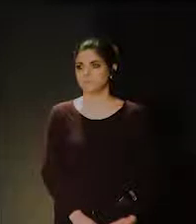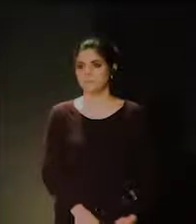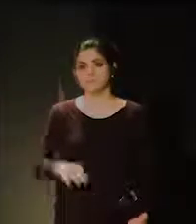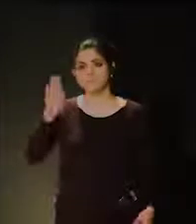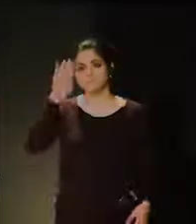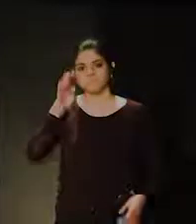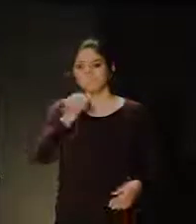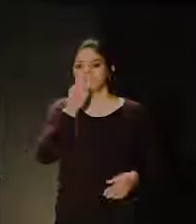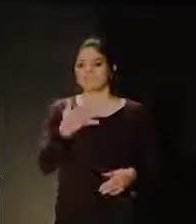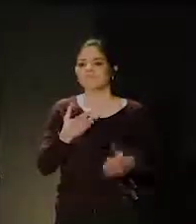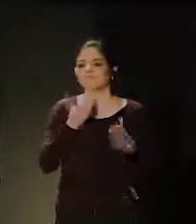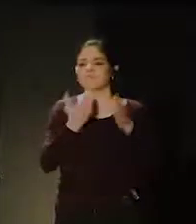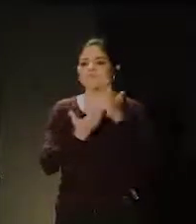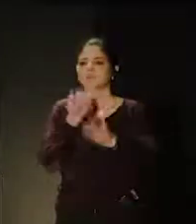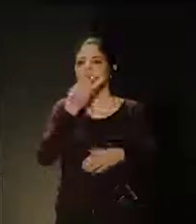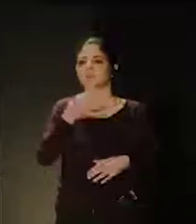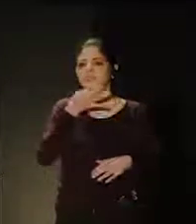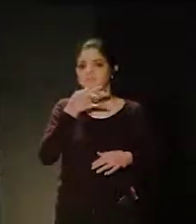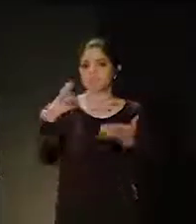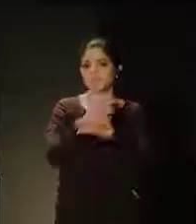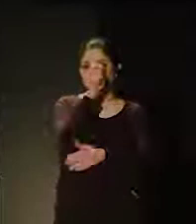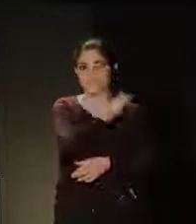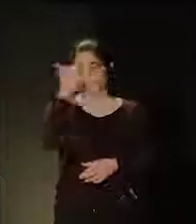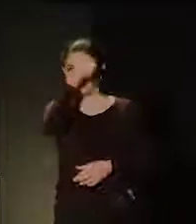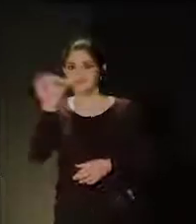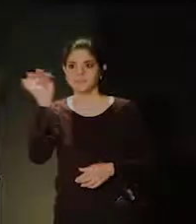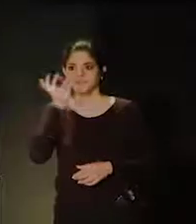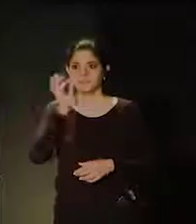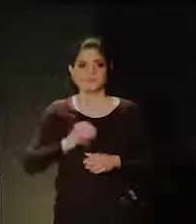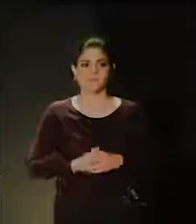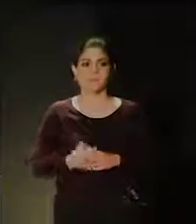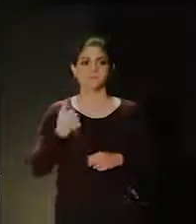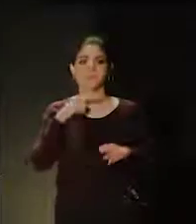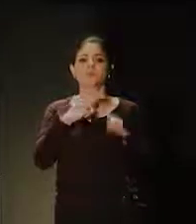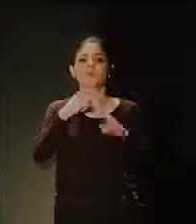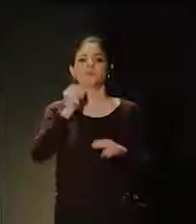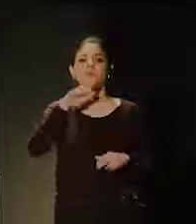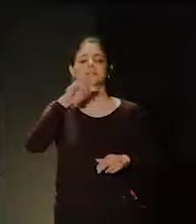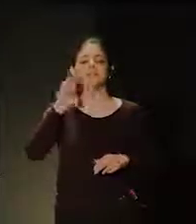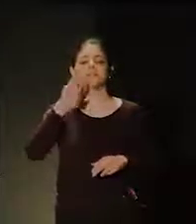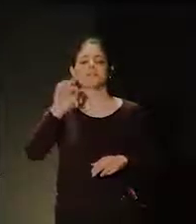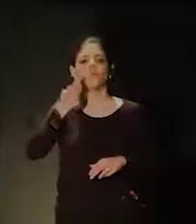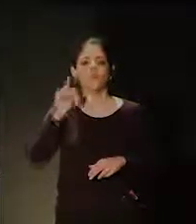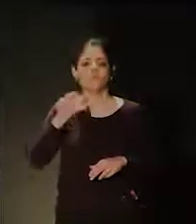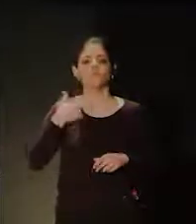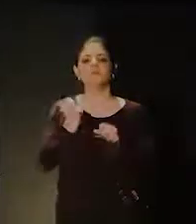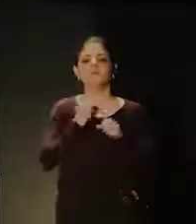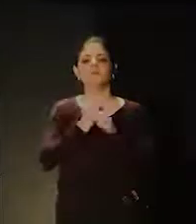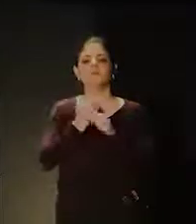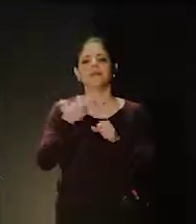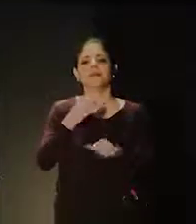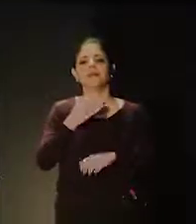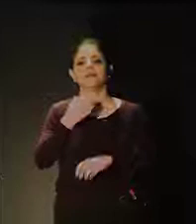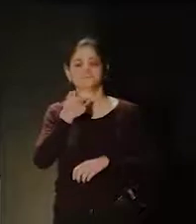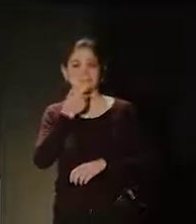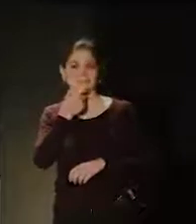Hola, buenos días, buenas tardes a todos y a todas. Mi nombre es Christina Ward y trabajo para el British